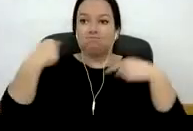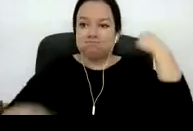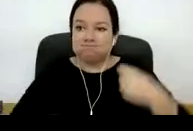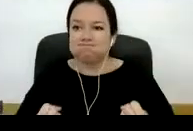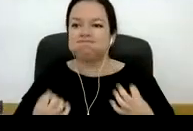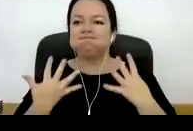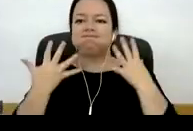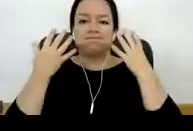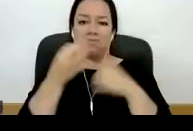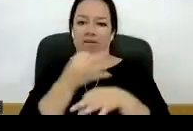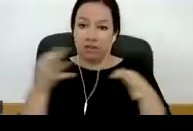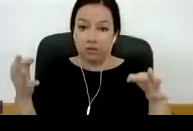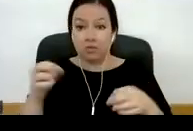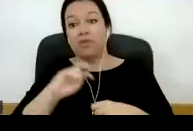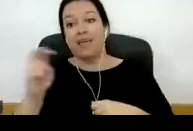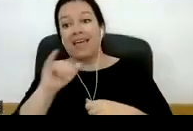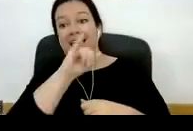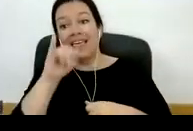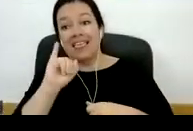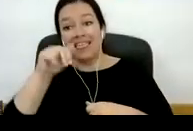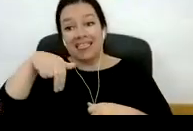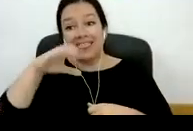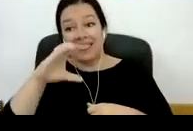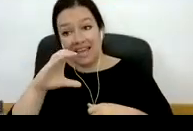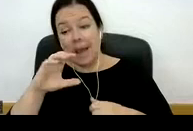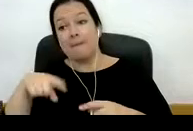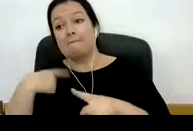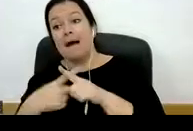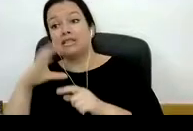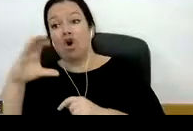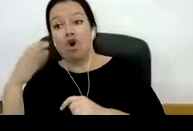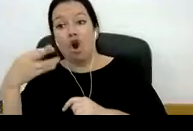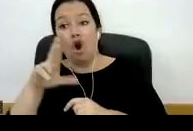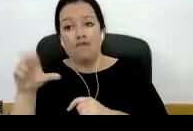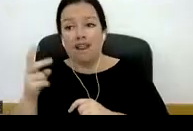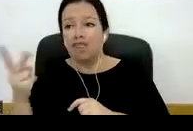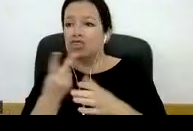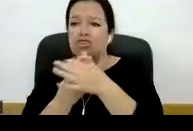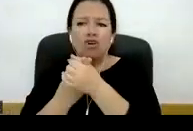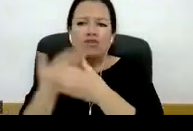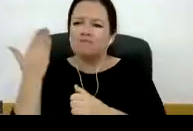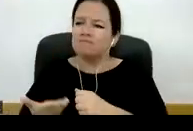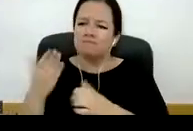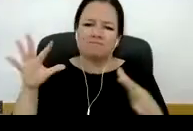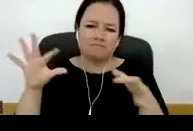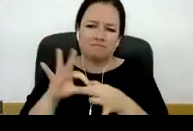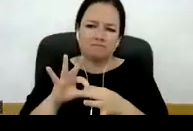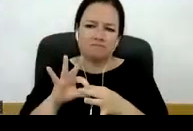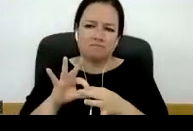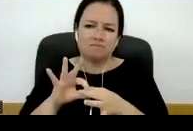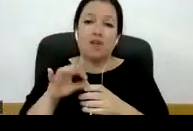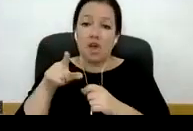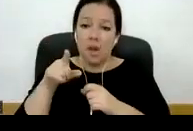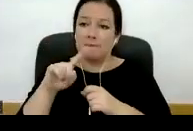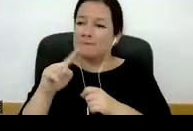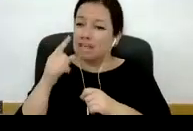quizás el enzima, junto al cobre quizás, son los enzimas más claramente implicados, son los oligoelementos